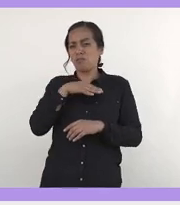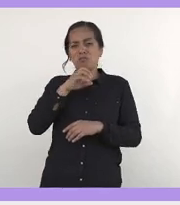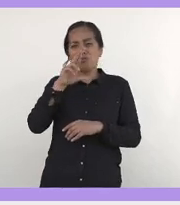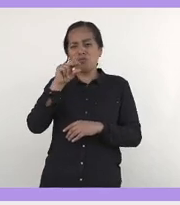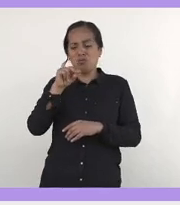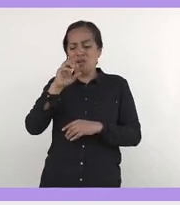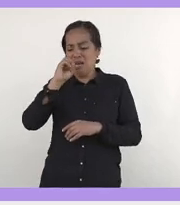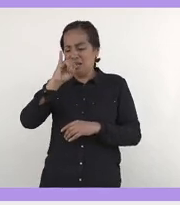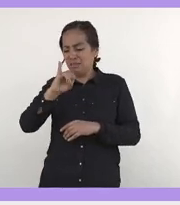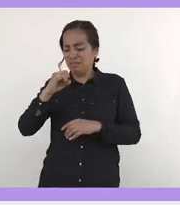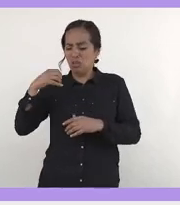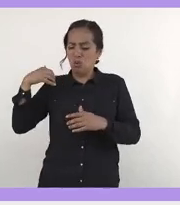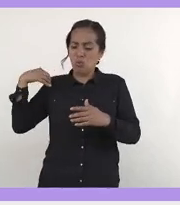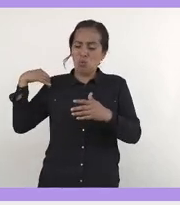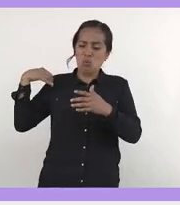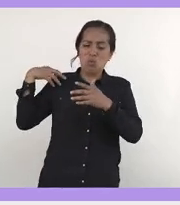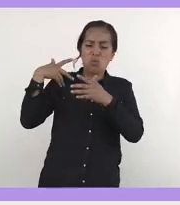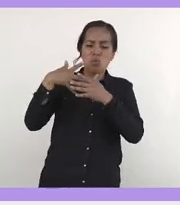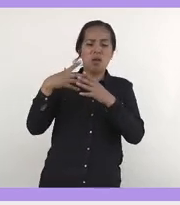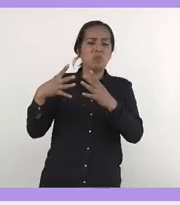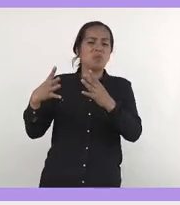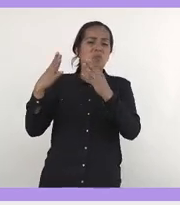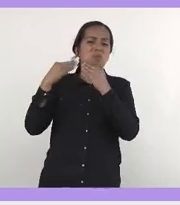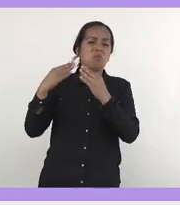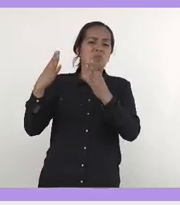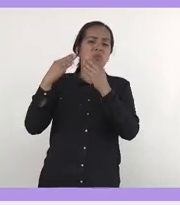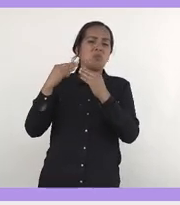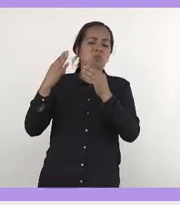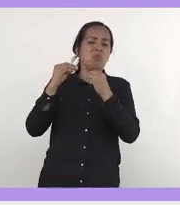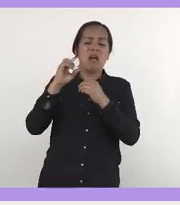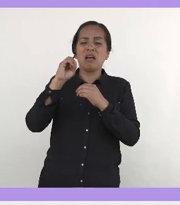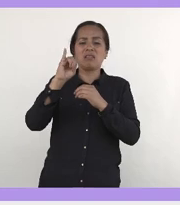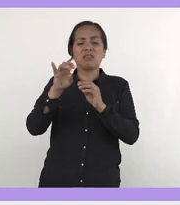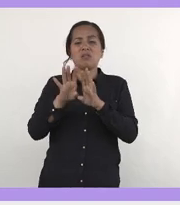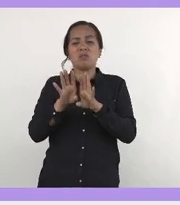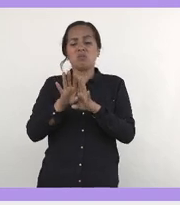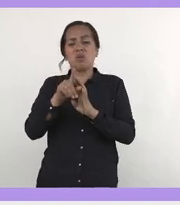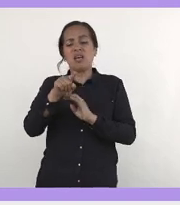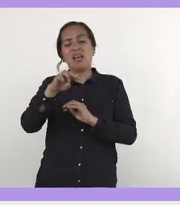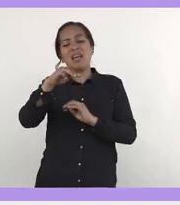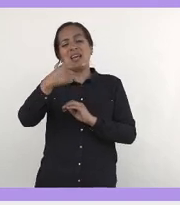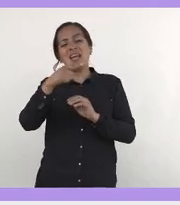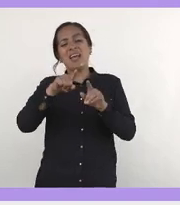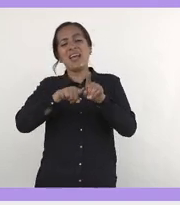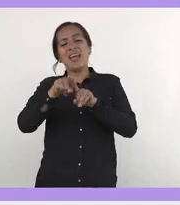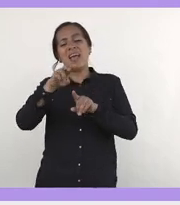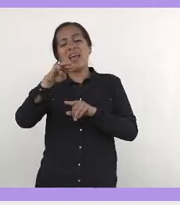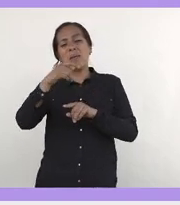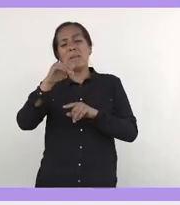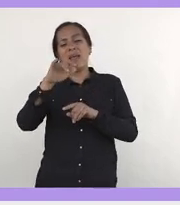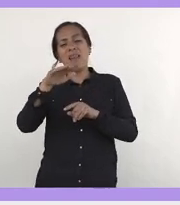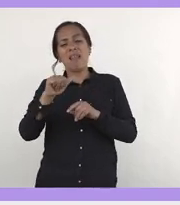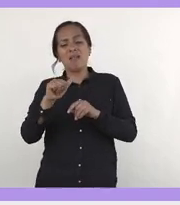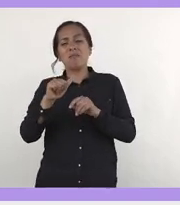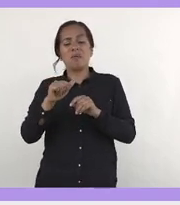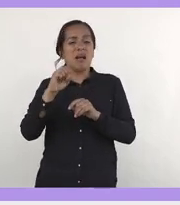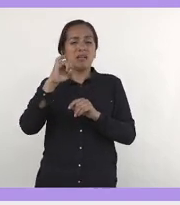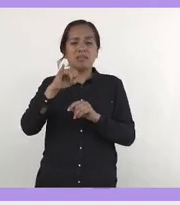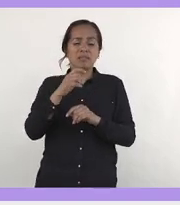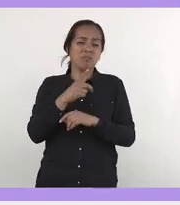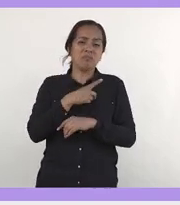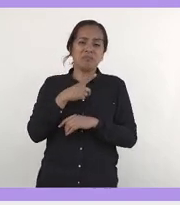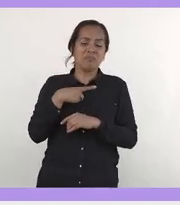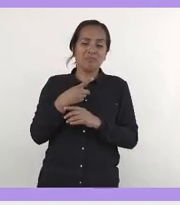han enseñado o sea durante todo el tiempo nos han dicho en el masculino ahí te tienes que ver o sea como no te ves hermana por favor ahí tienes que o sea no